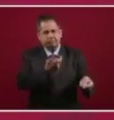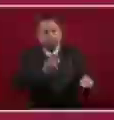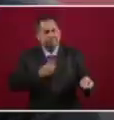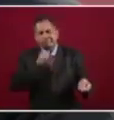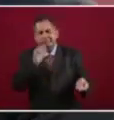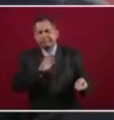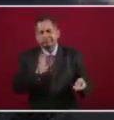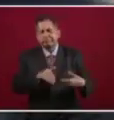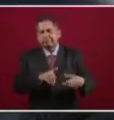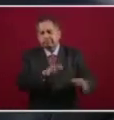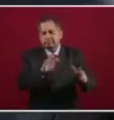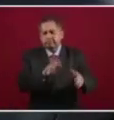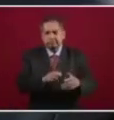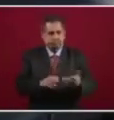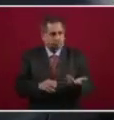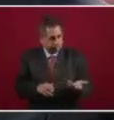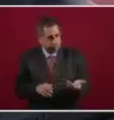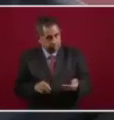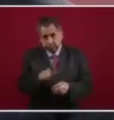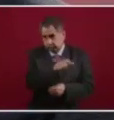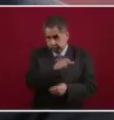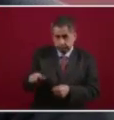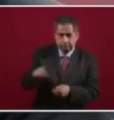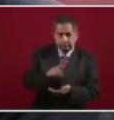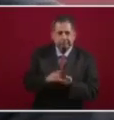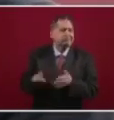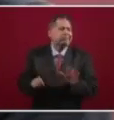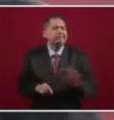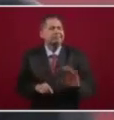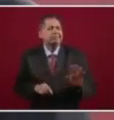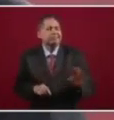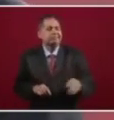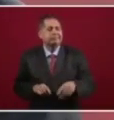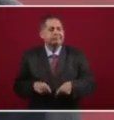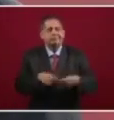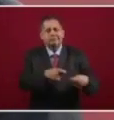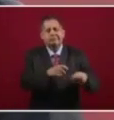y lo que se tenía que pagar de derecho se condonaba.